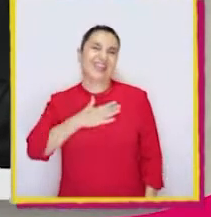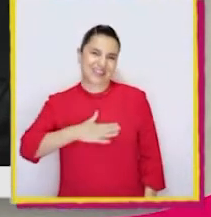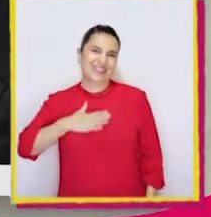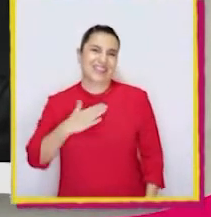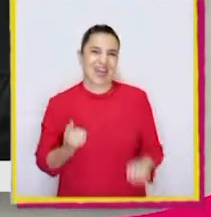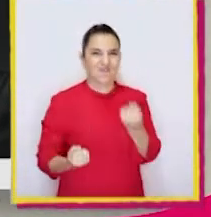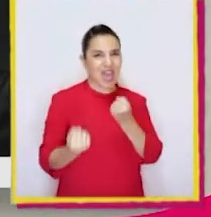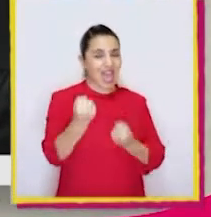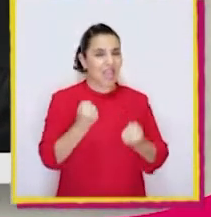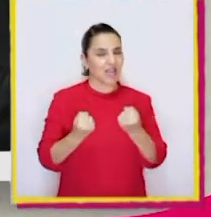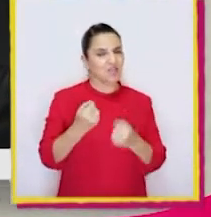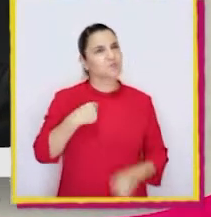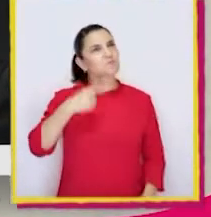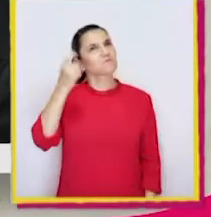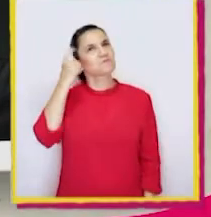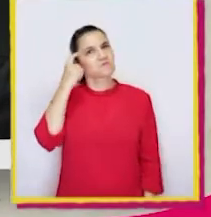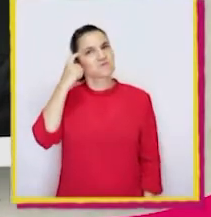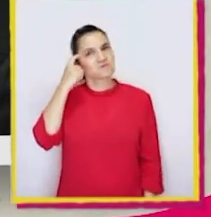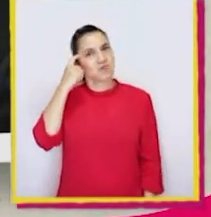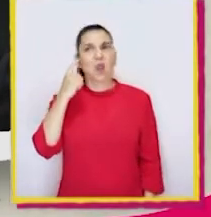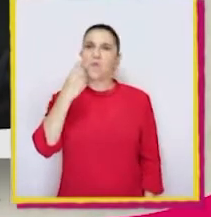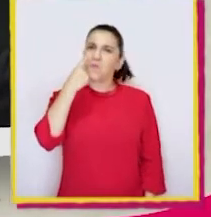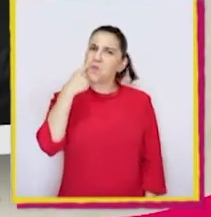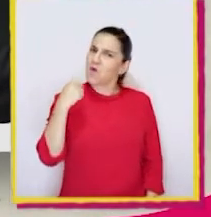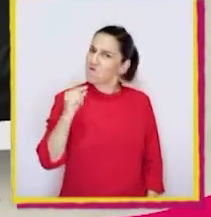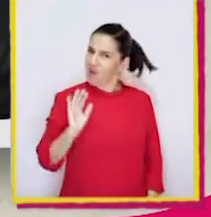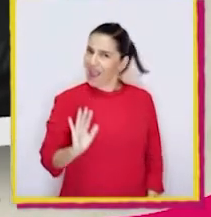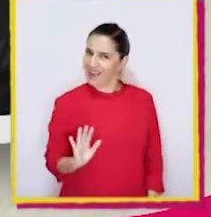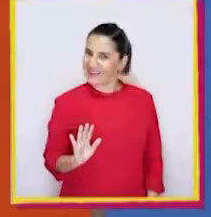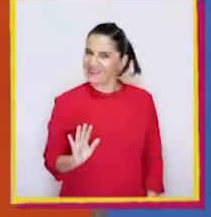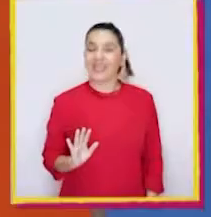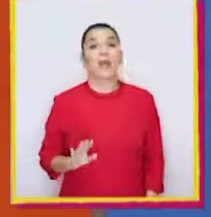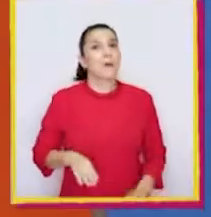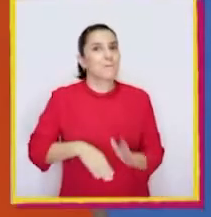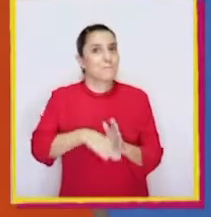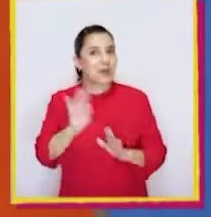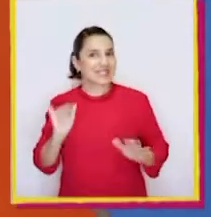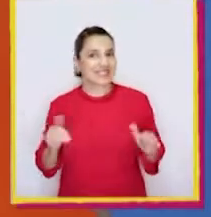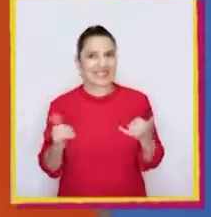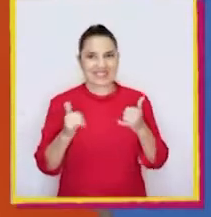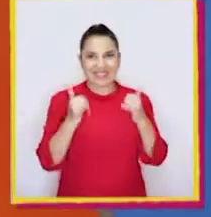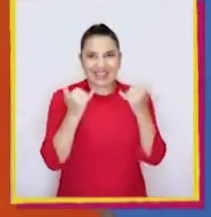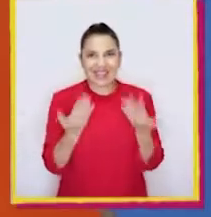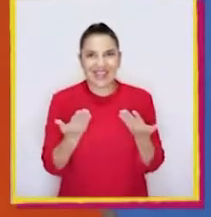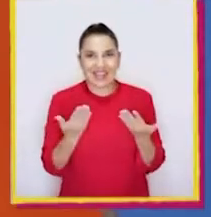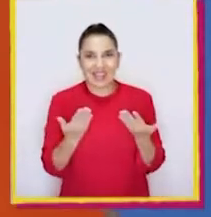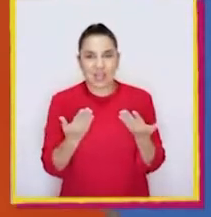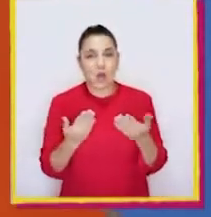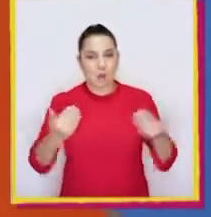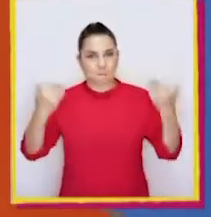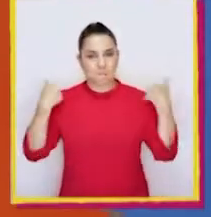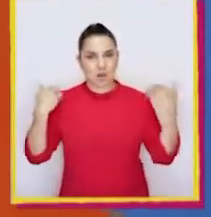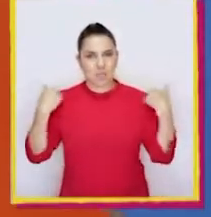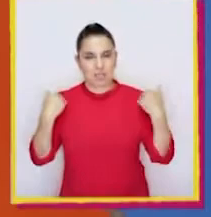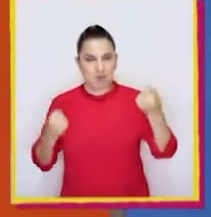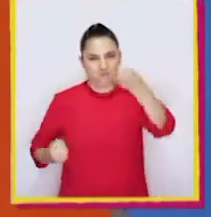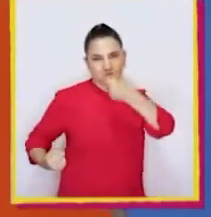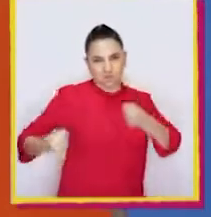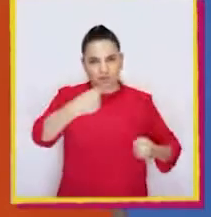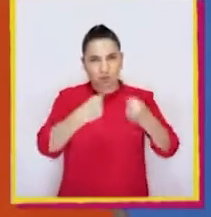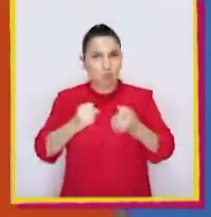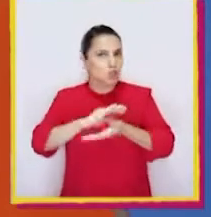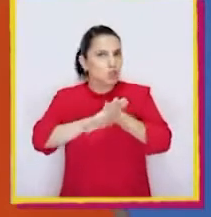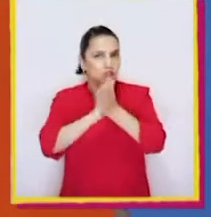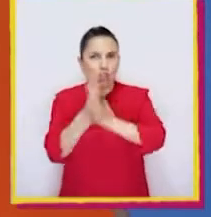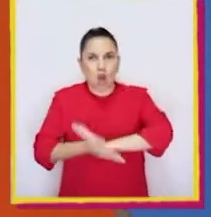que me encanta bailar. Así que dije, ¿qué tal si probamos? Lo más entretenido de todo es que el entrenamiento